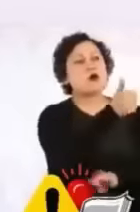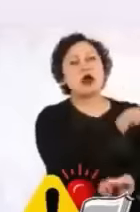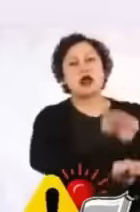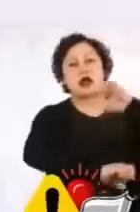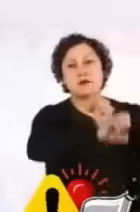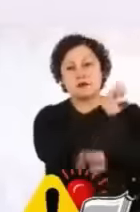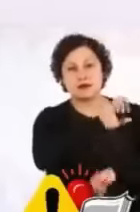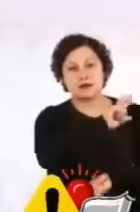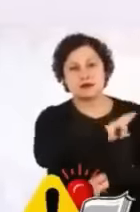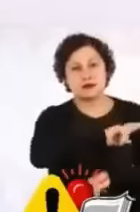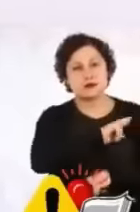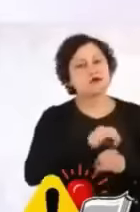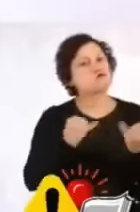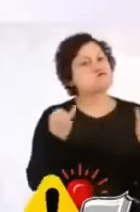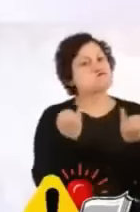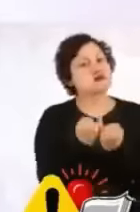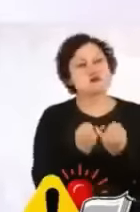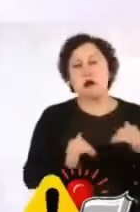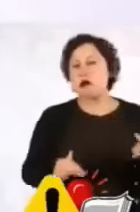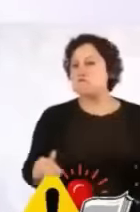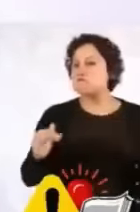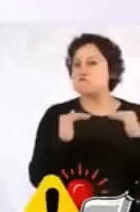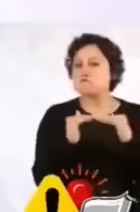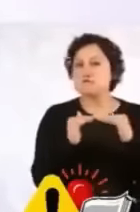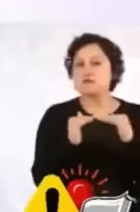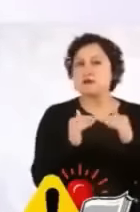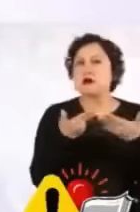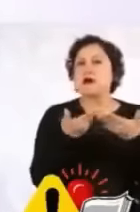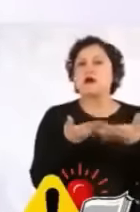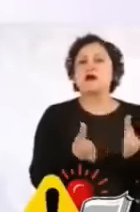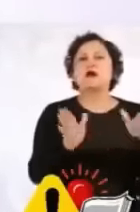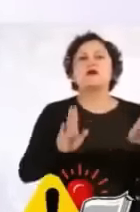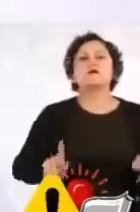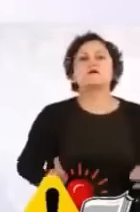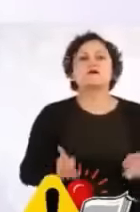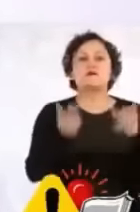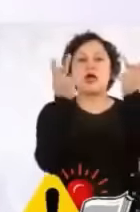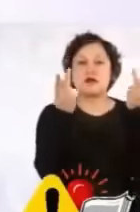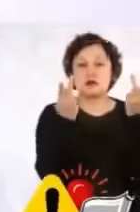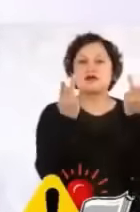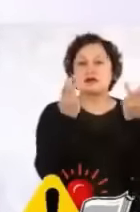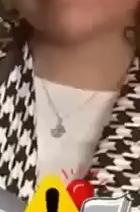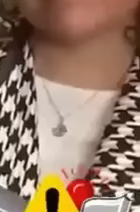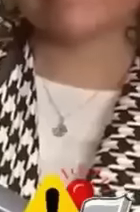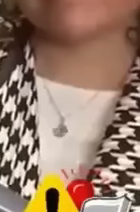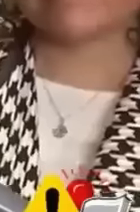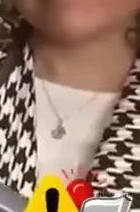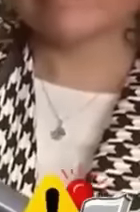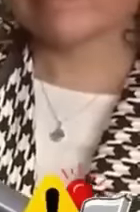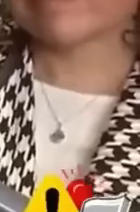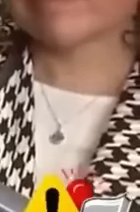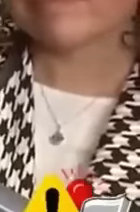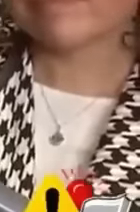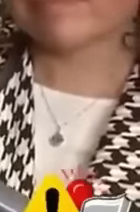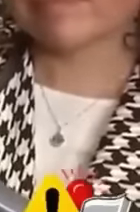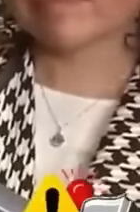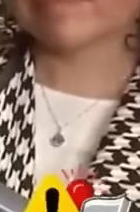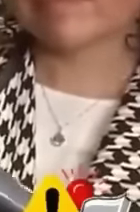principio que se busca es el que ha estado presente desde el principio del proyecto de nación de la 4T, erradicar la corrupción, y si el PAN